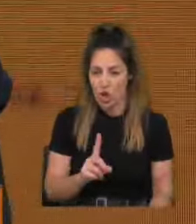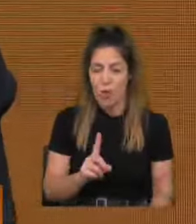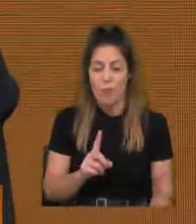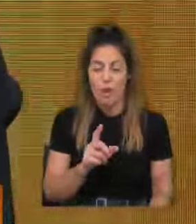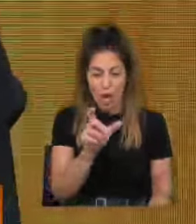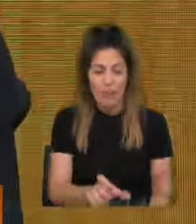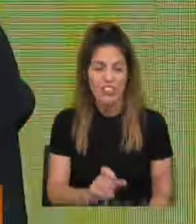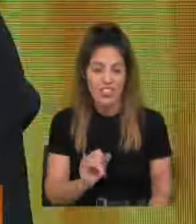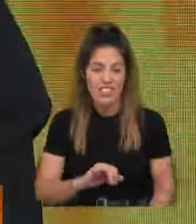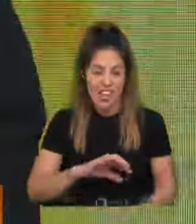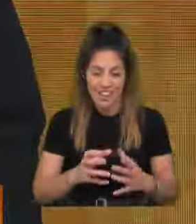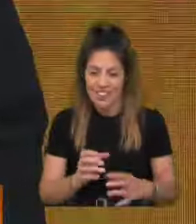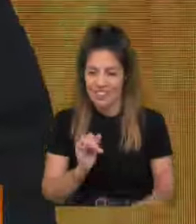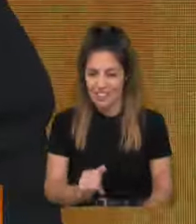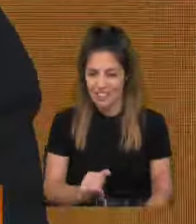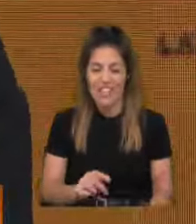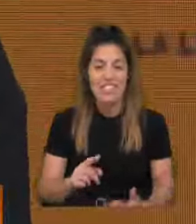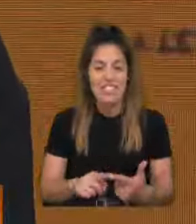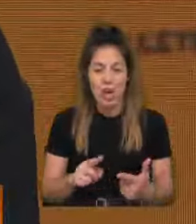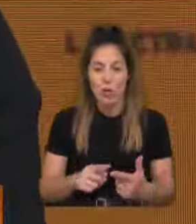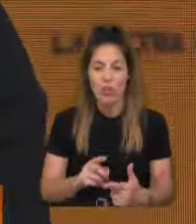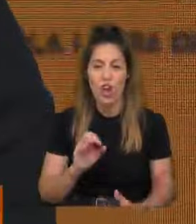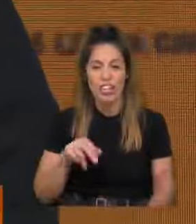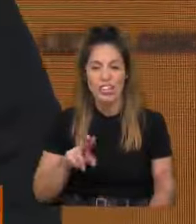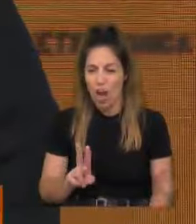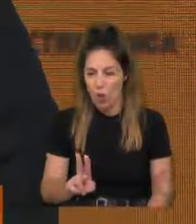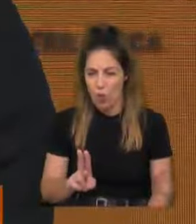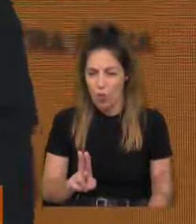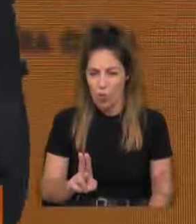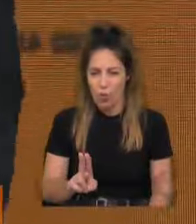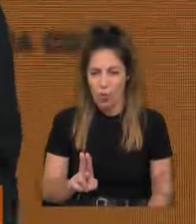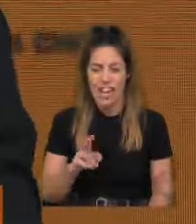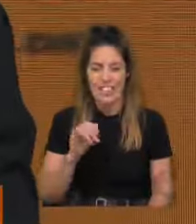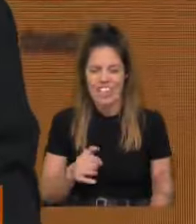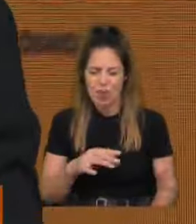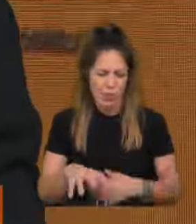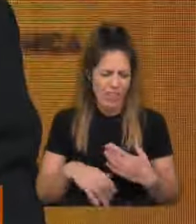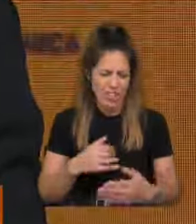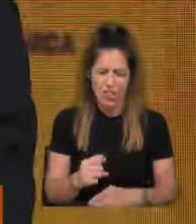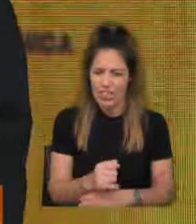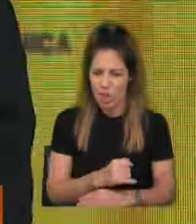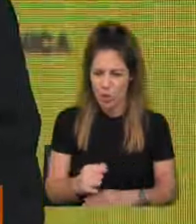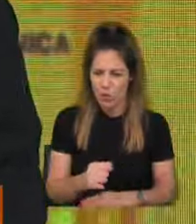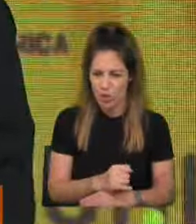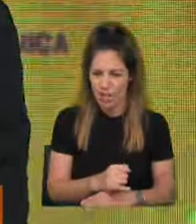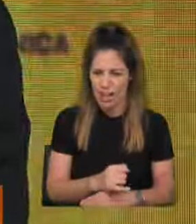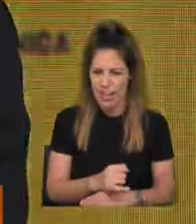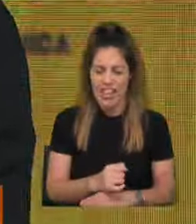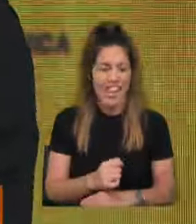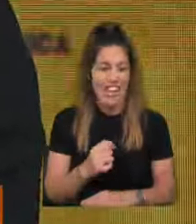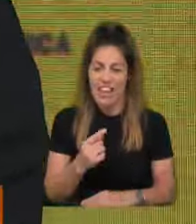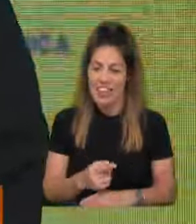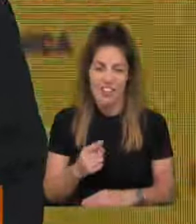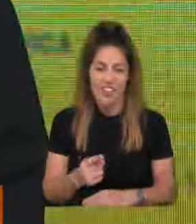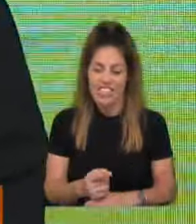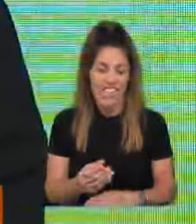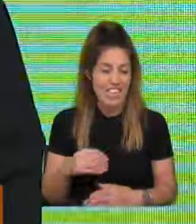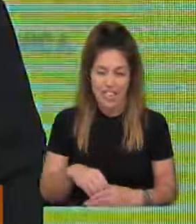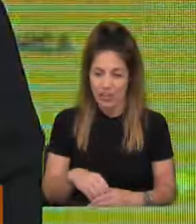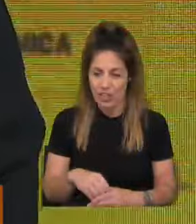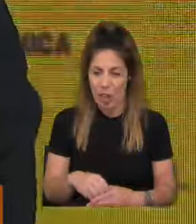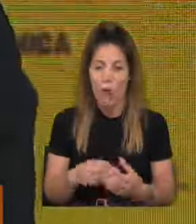está en crisis segundo inau tiene un desorden institucional que debe ser interpelado porque ese